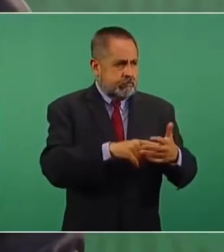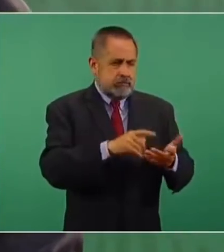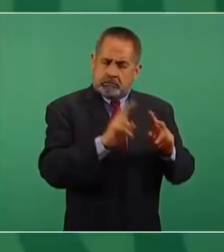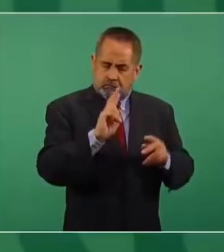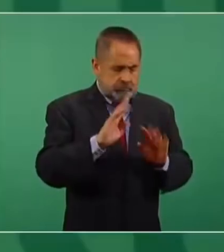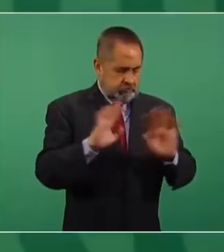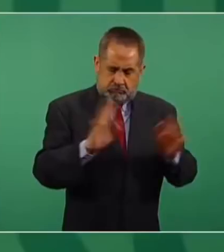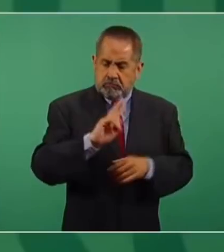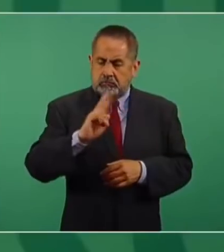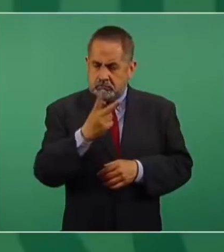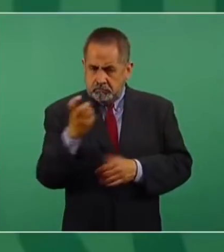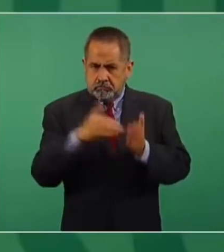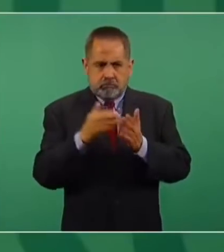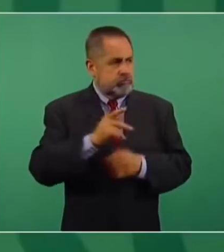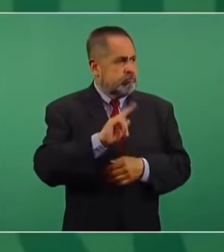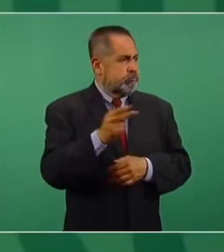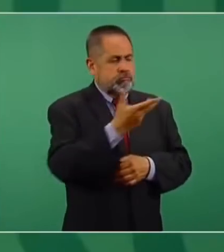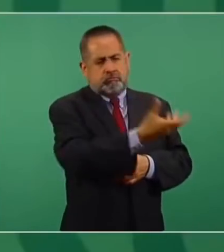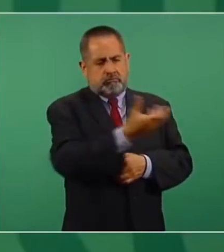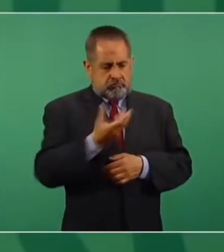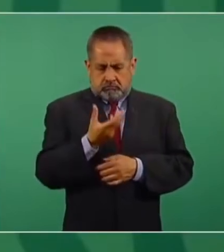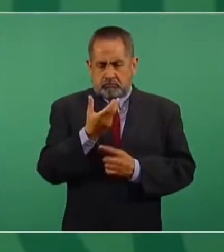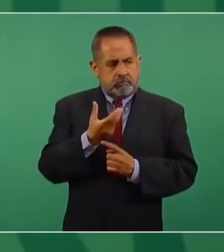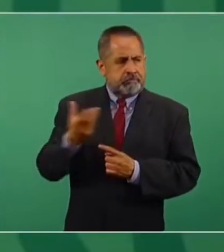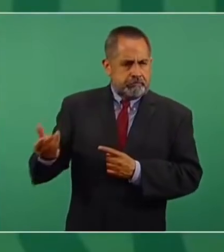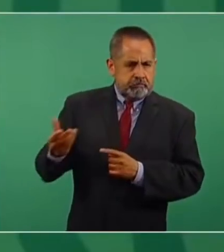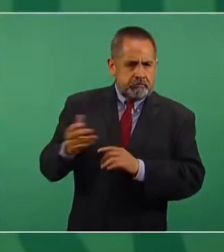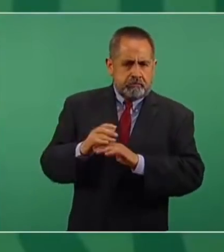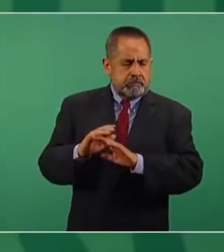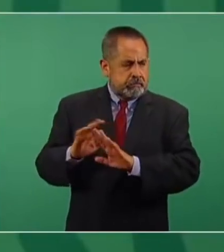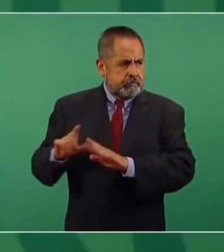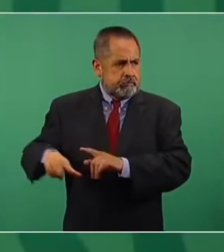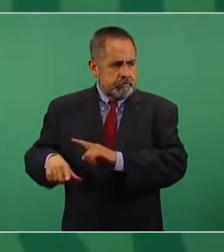transparente, es un sobreprecio.